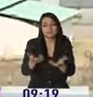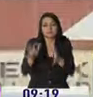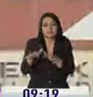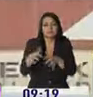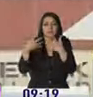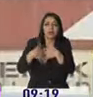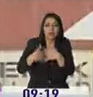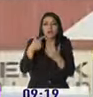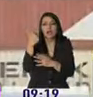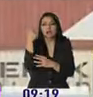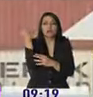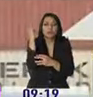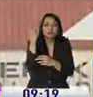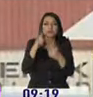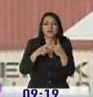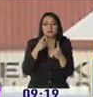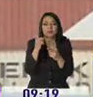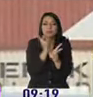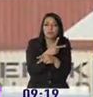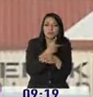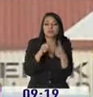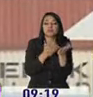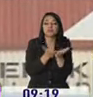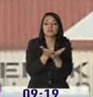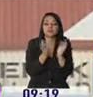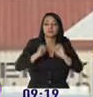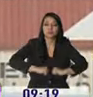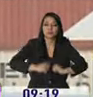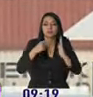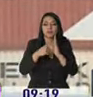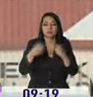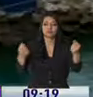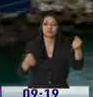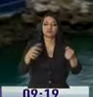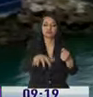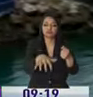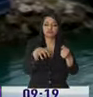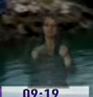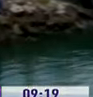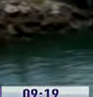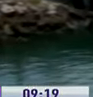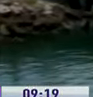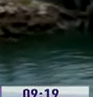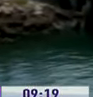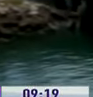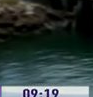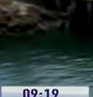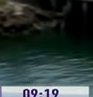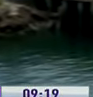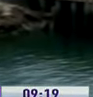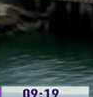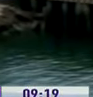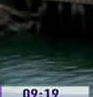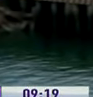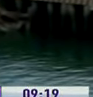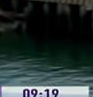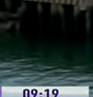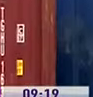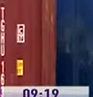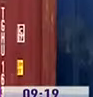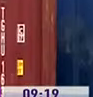para la industria, para generar productos o servicios, como son tractores o tecnología, bienes de consumo duradero, como computadoras,